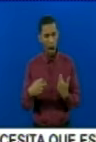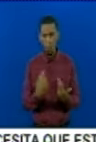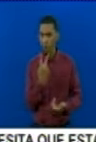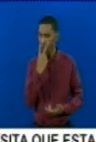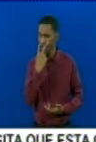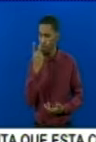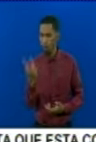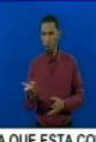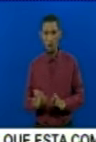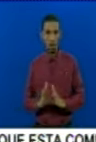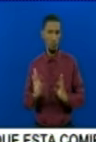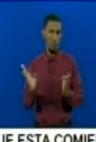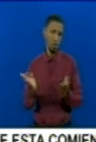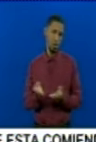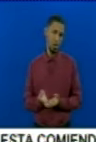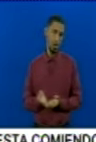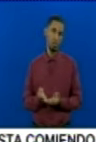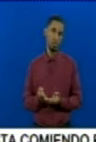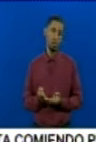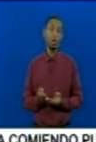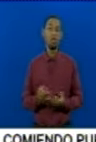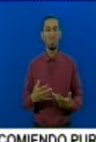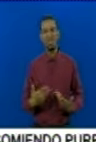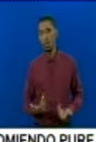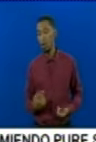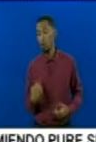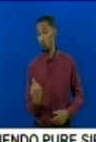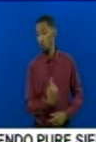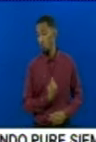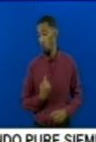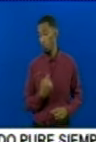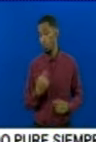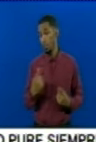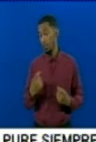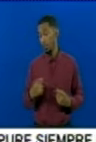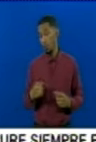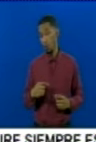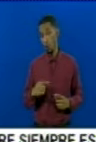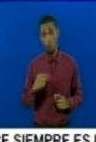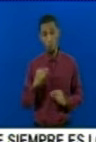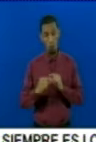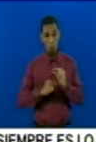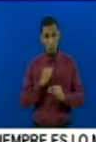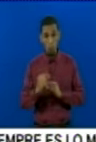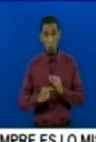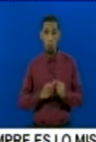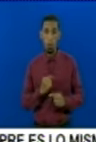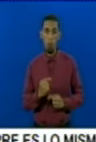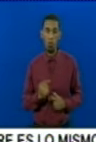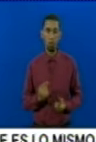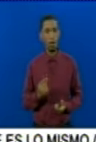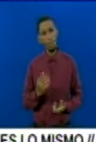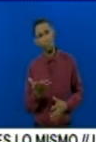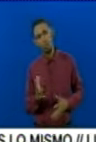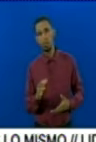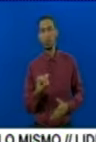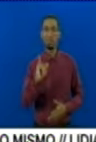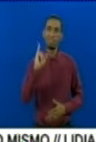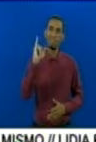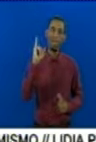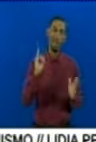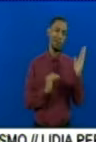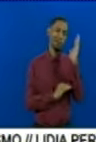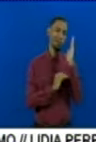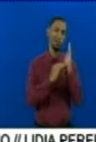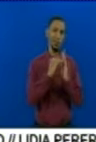a la familia. Y bueno, también en especie. Nosotros hemos atendido hasta hoy con más de 6 millones de pesos a personas